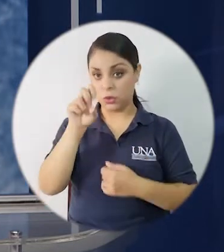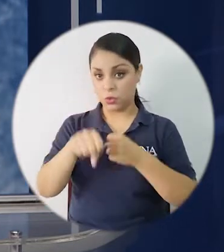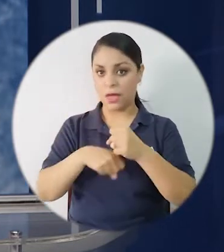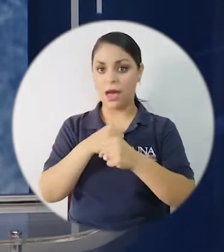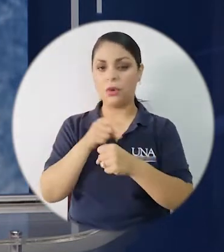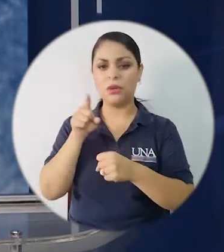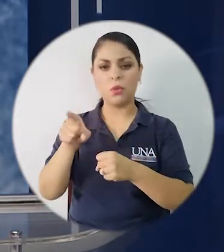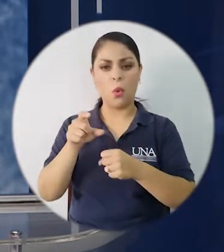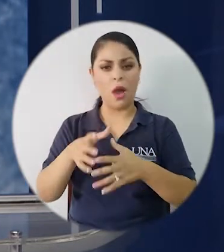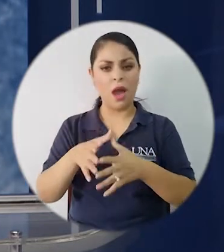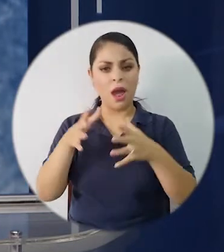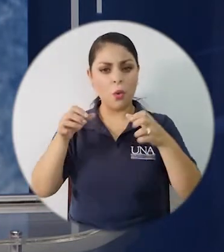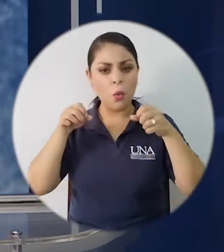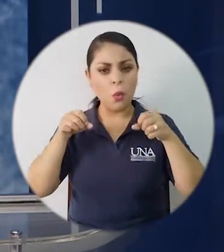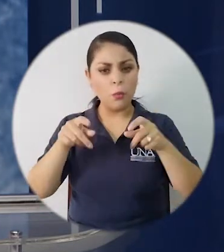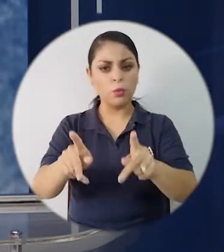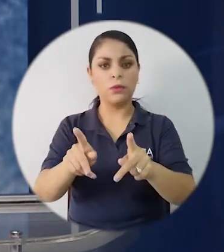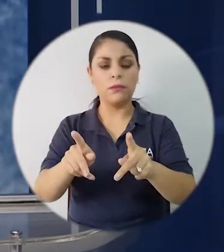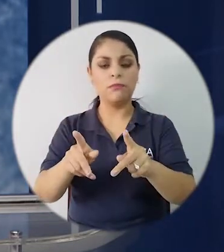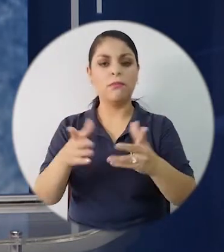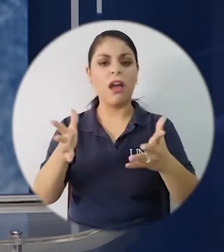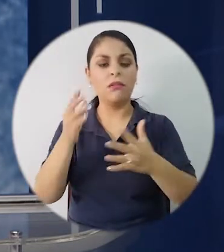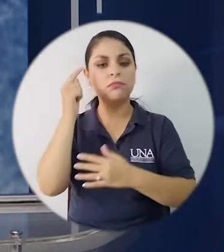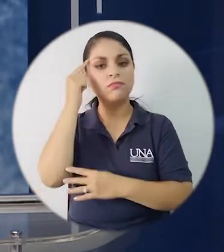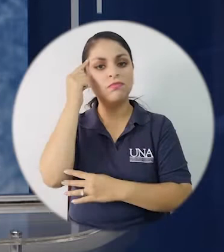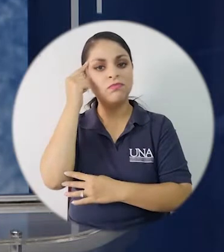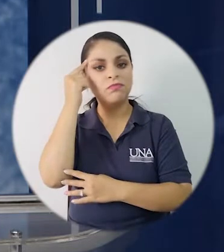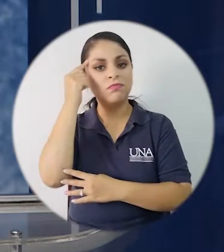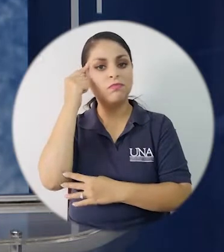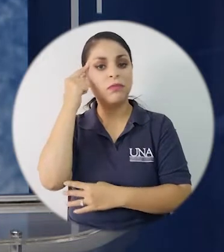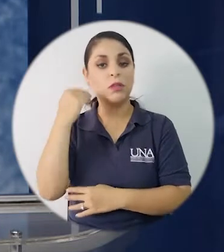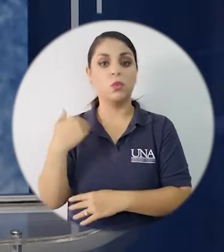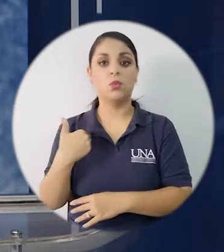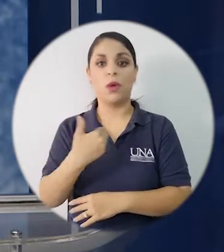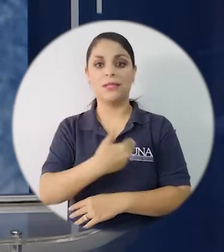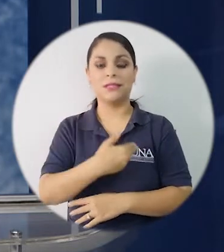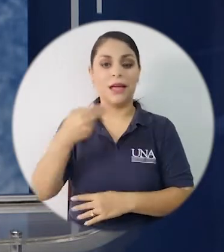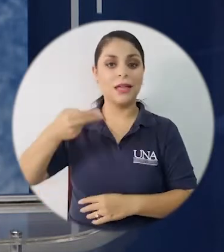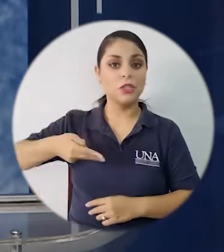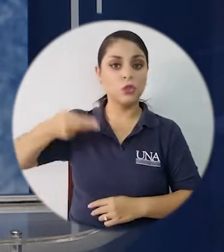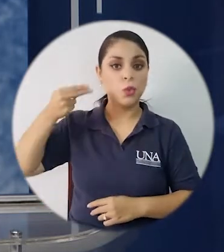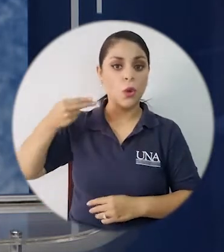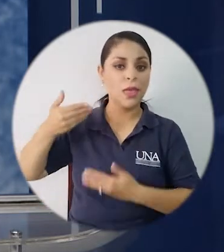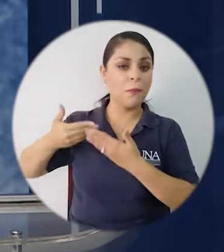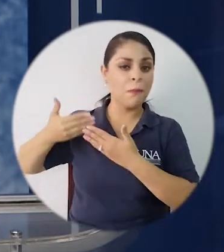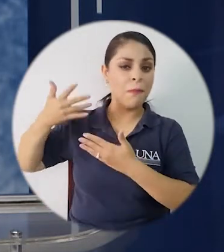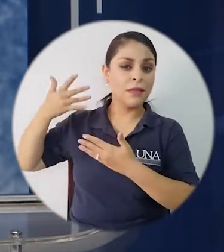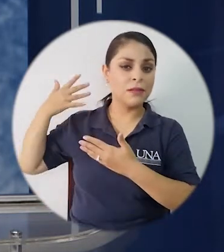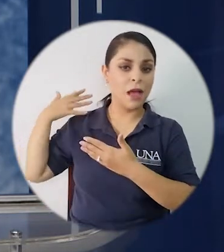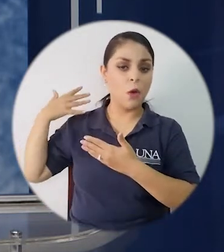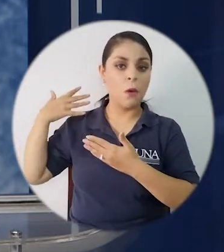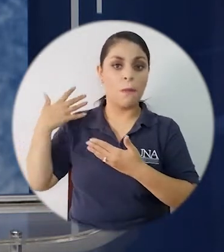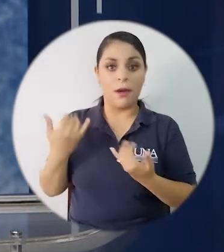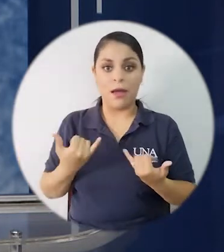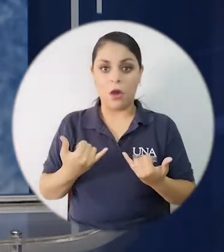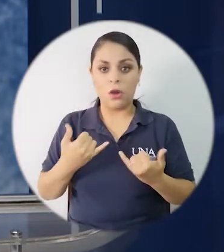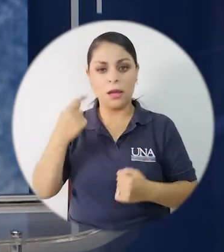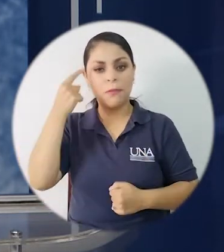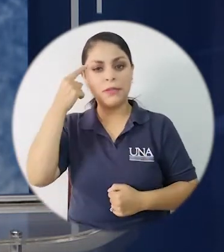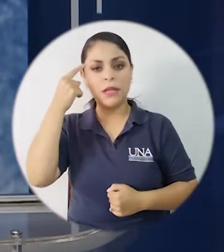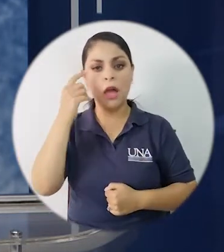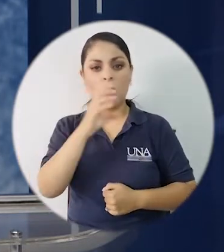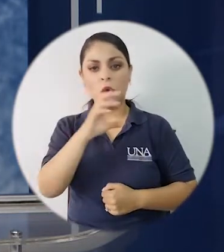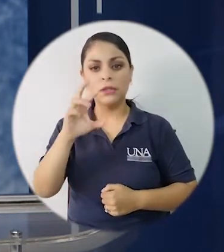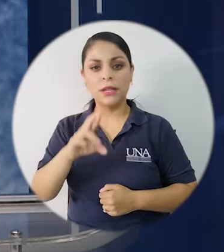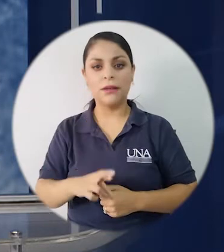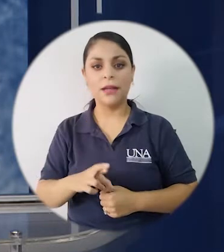quien el Bicentenario es una gran oportunidad para reflexionar sobre nuestra historia y nuestro pasado, para al